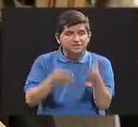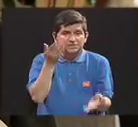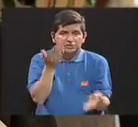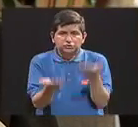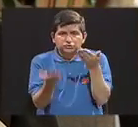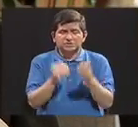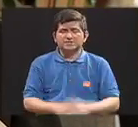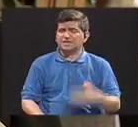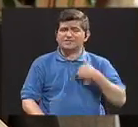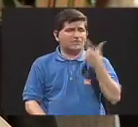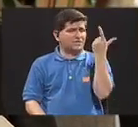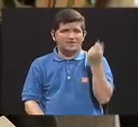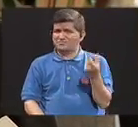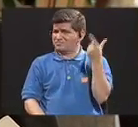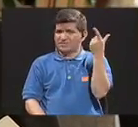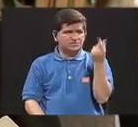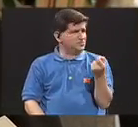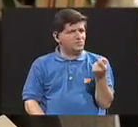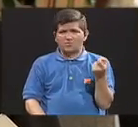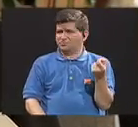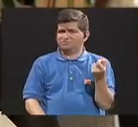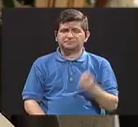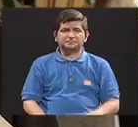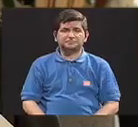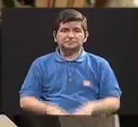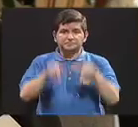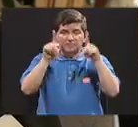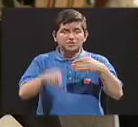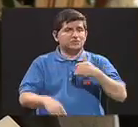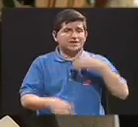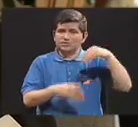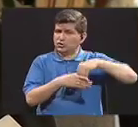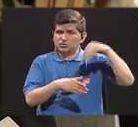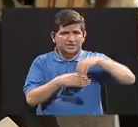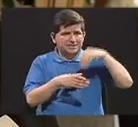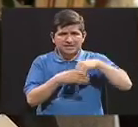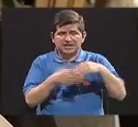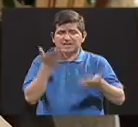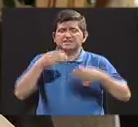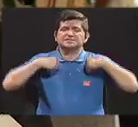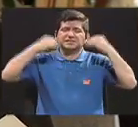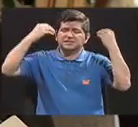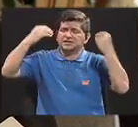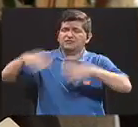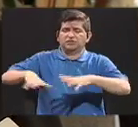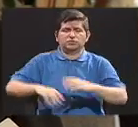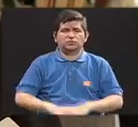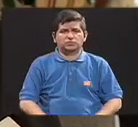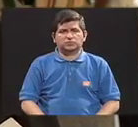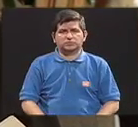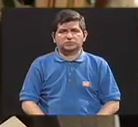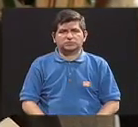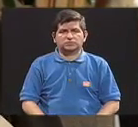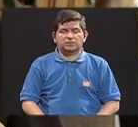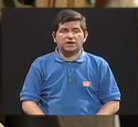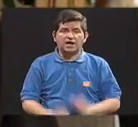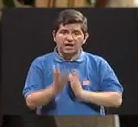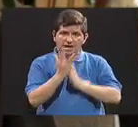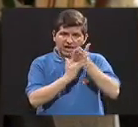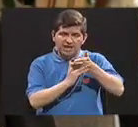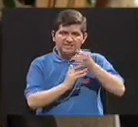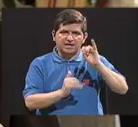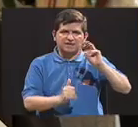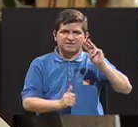han quedado sin pensión eh se han quedado sin un ingreso muchos abandonados Y entonces vía el